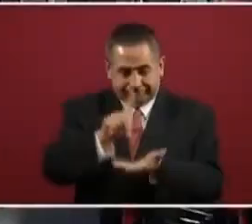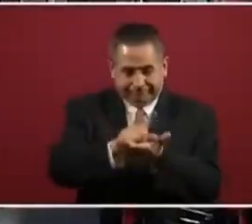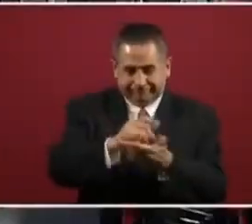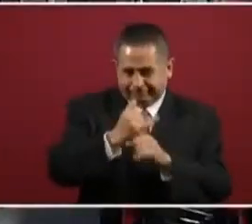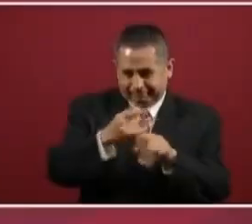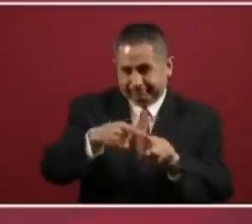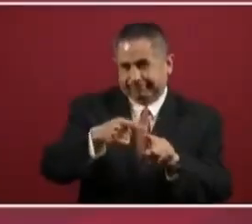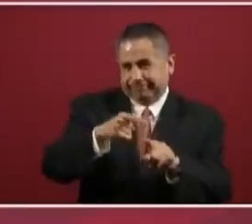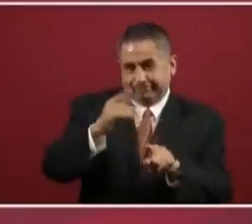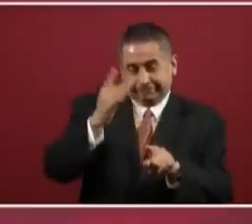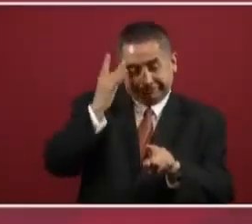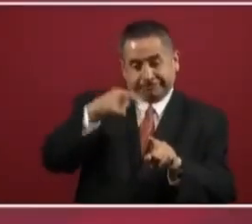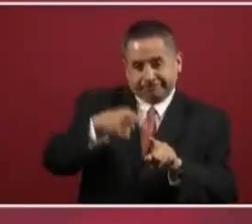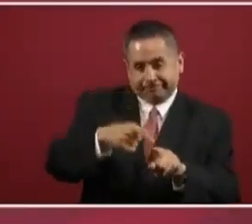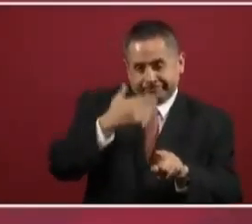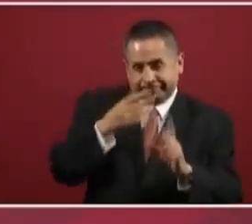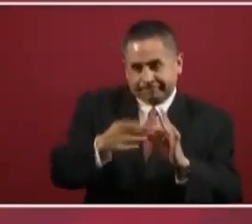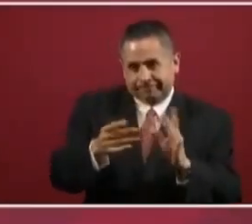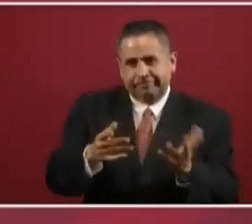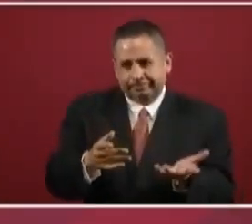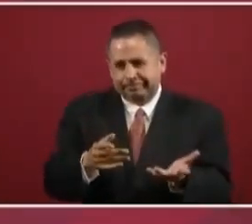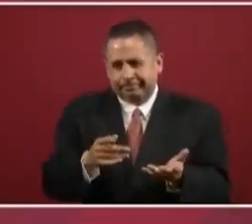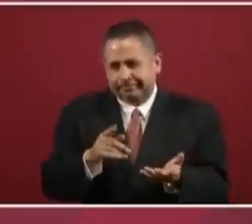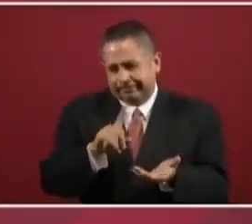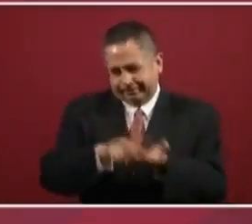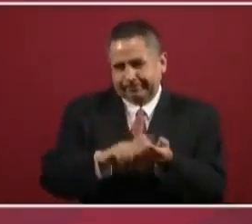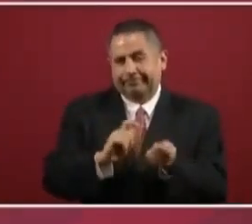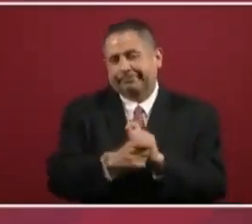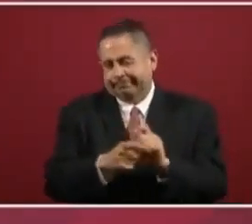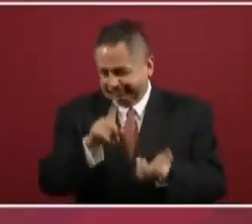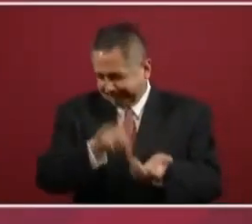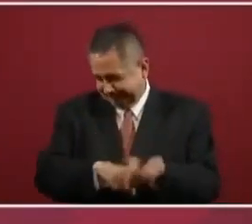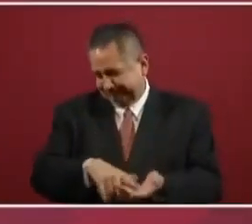sociales pues tienen su su